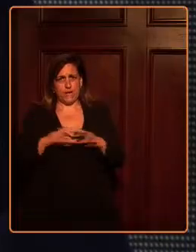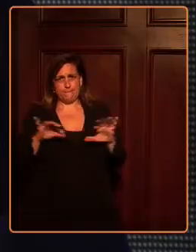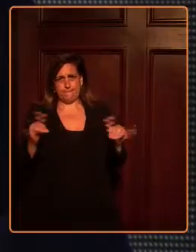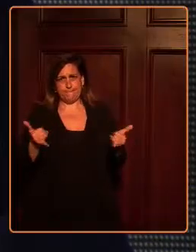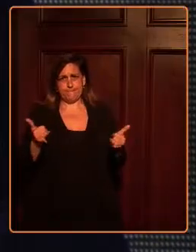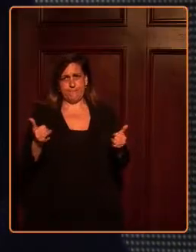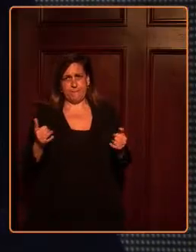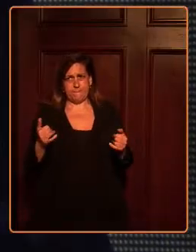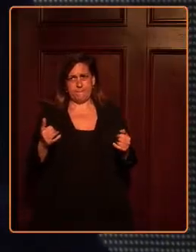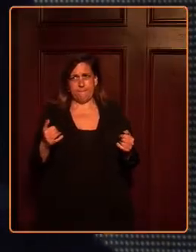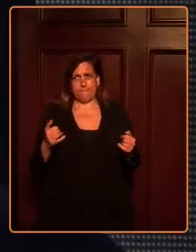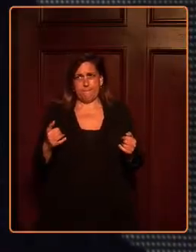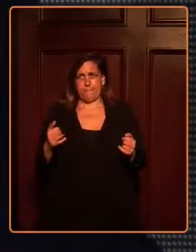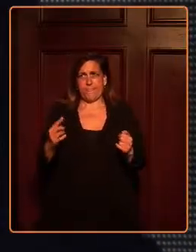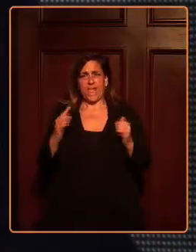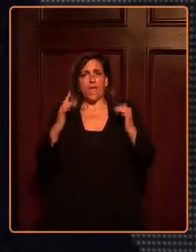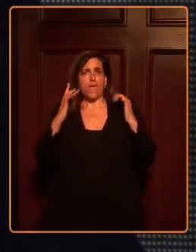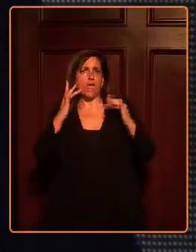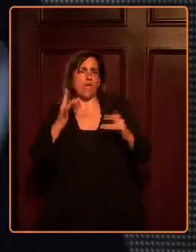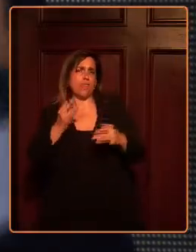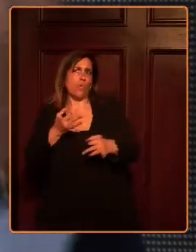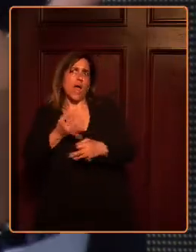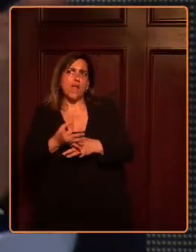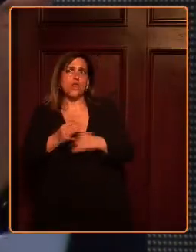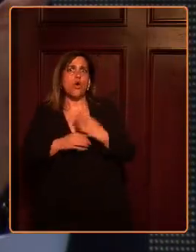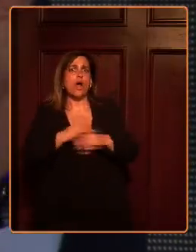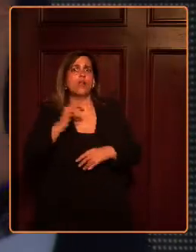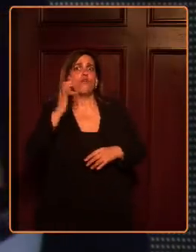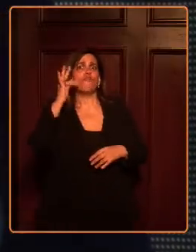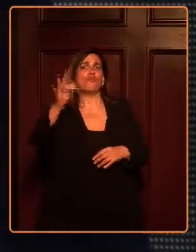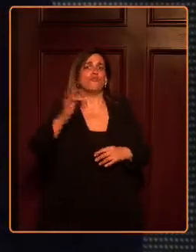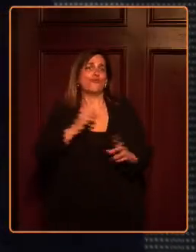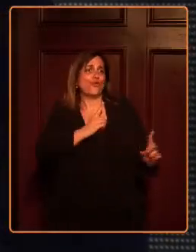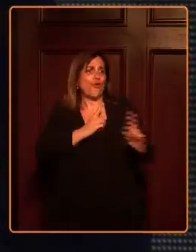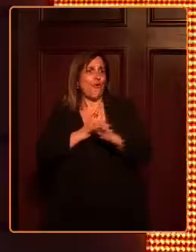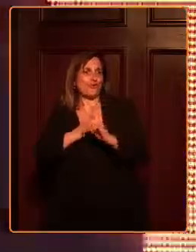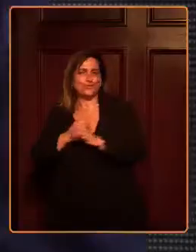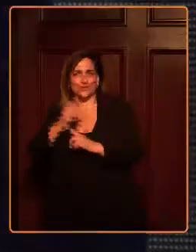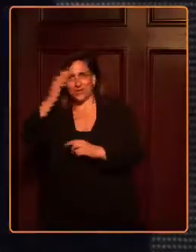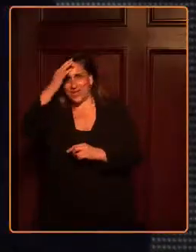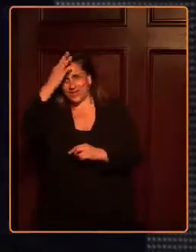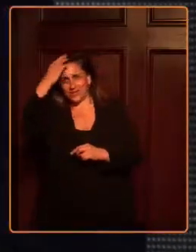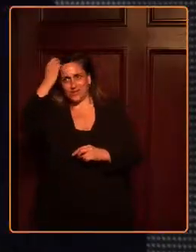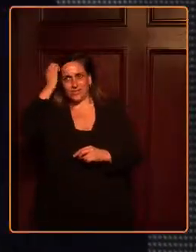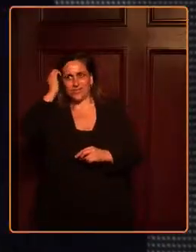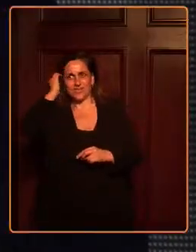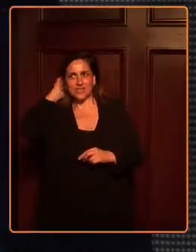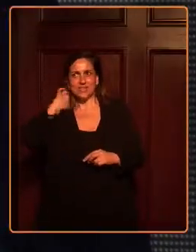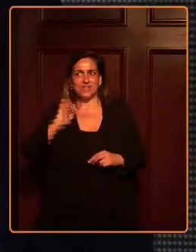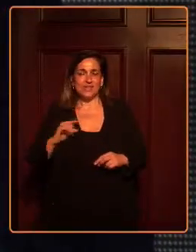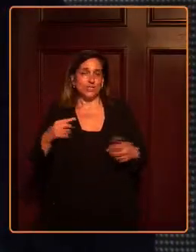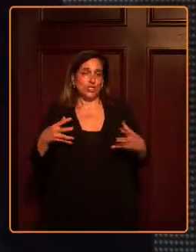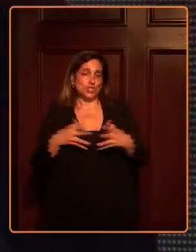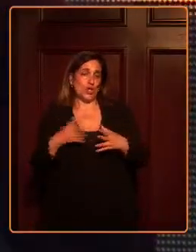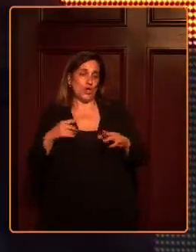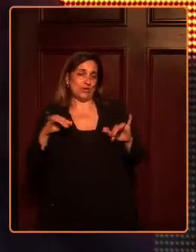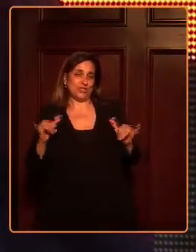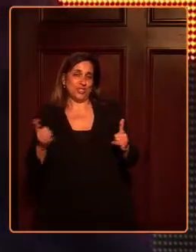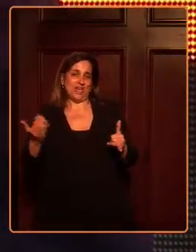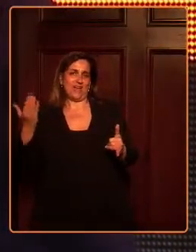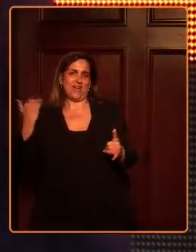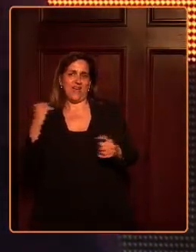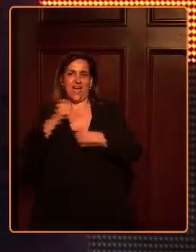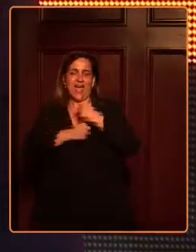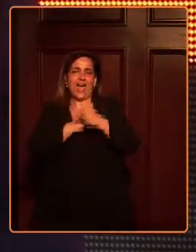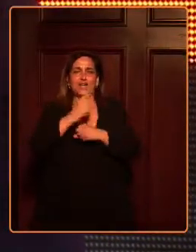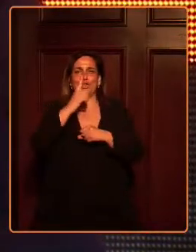valga la redundancia, educando a los próximos usuarios. Yo soy de la generación millennial del año